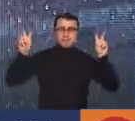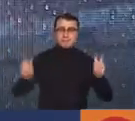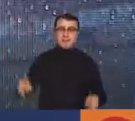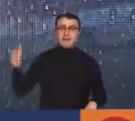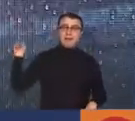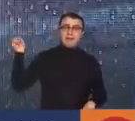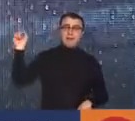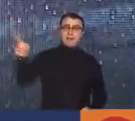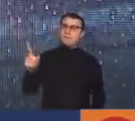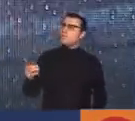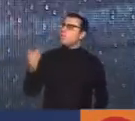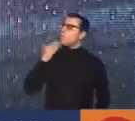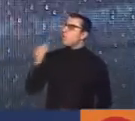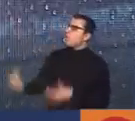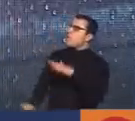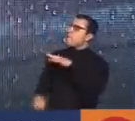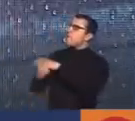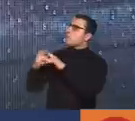Banco Agrario?